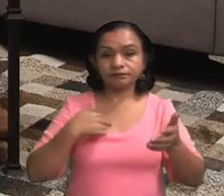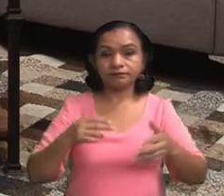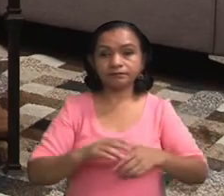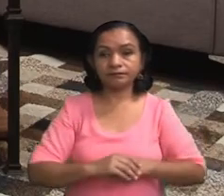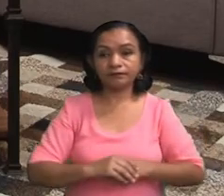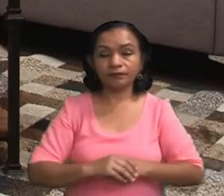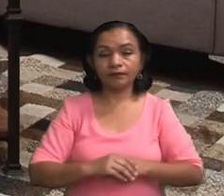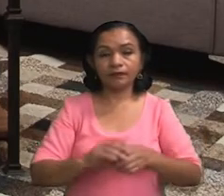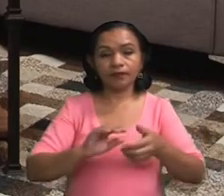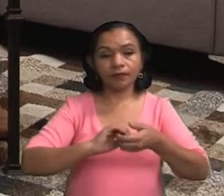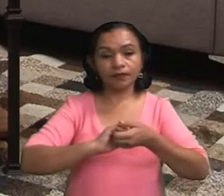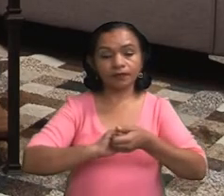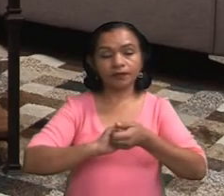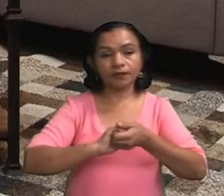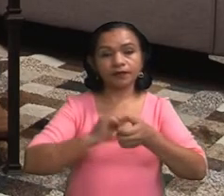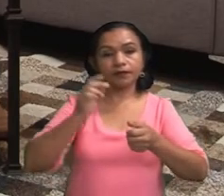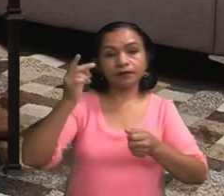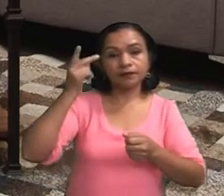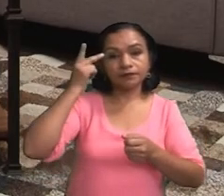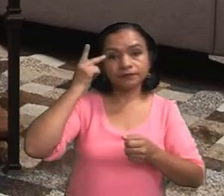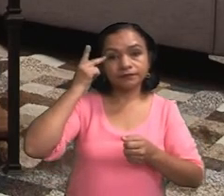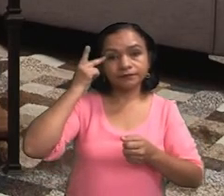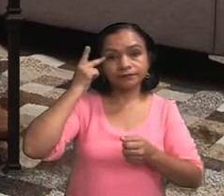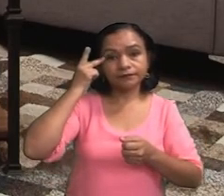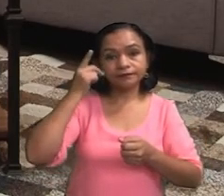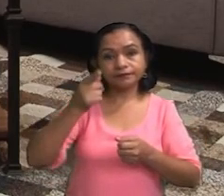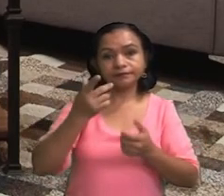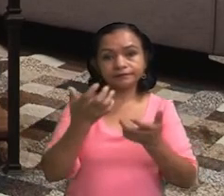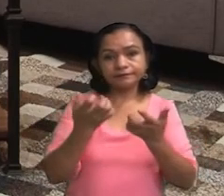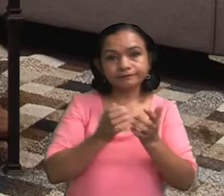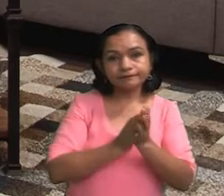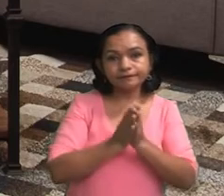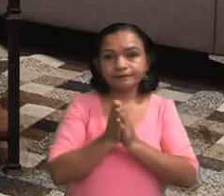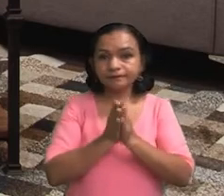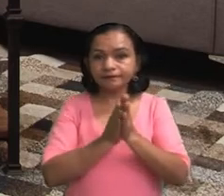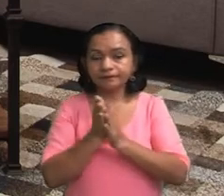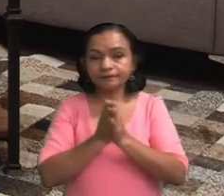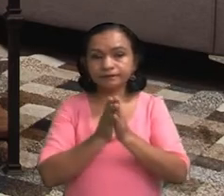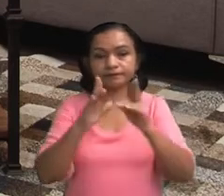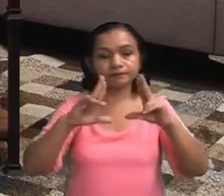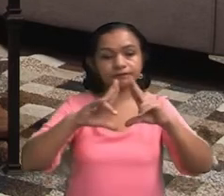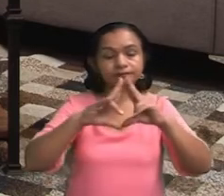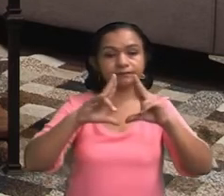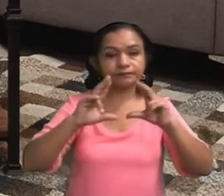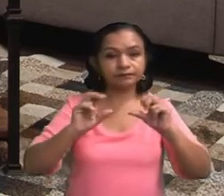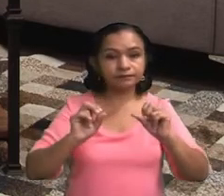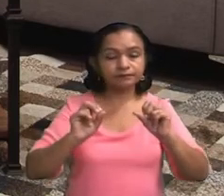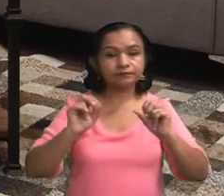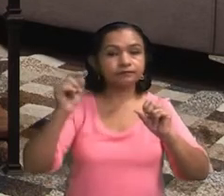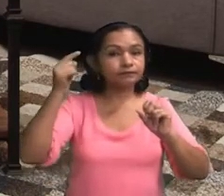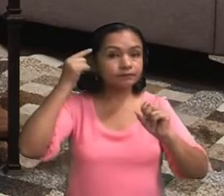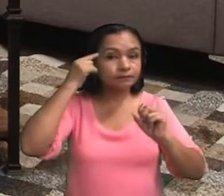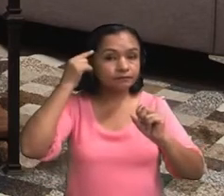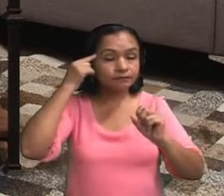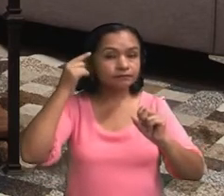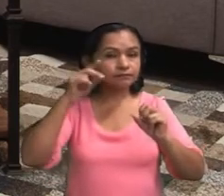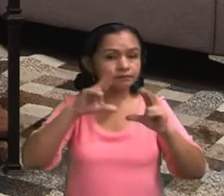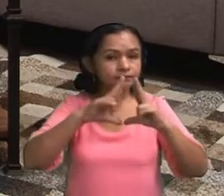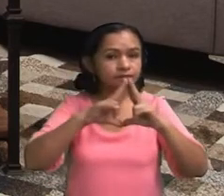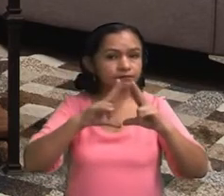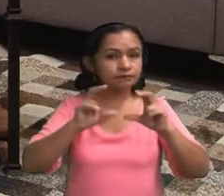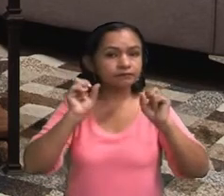los amigos coreanos estuvieron interesados en invertir en Nicaragua y pensaron si Nicaragua